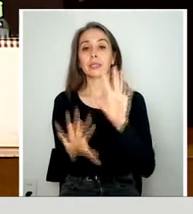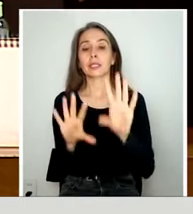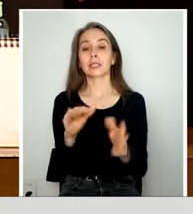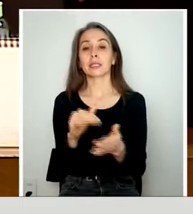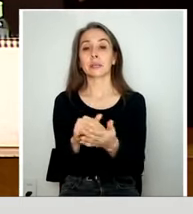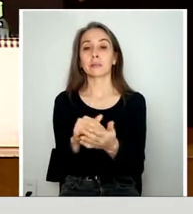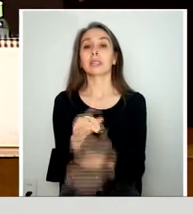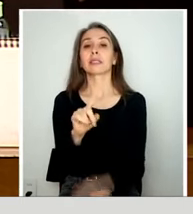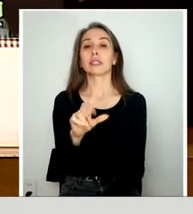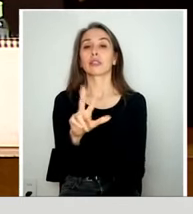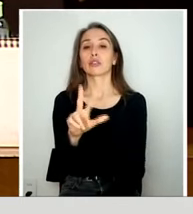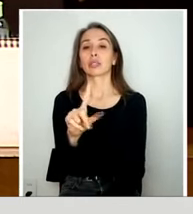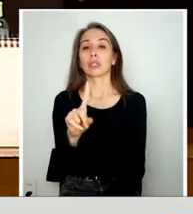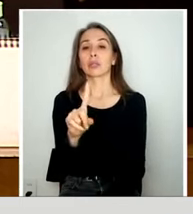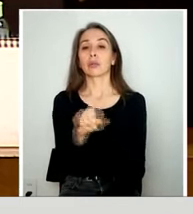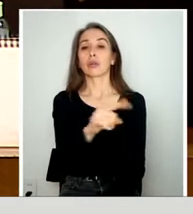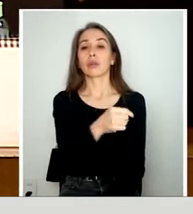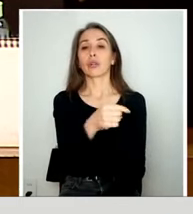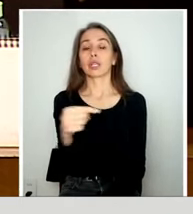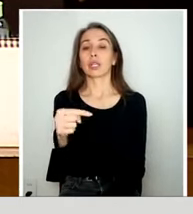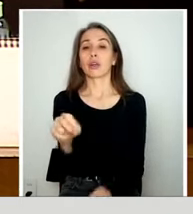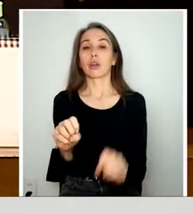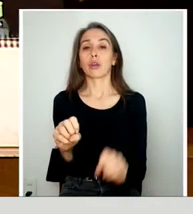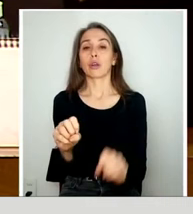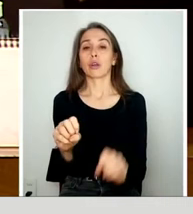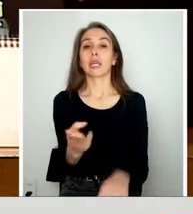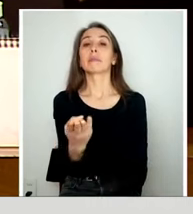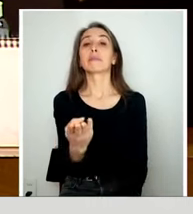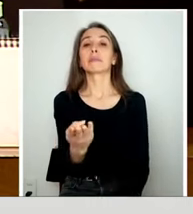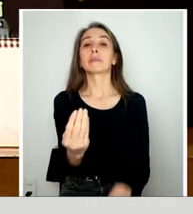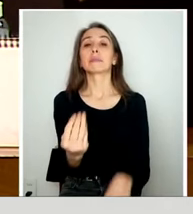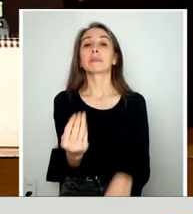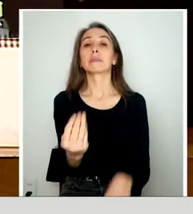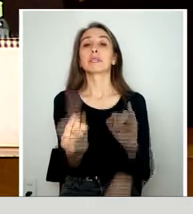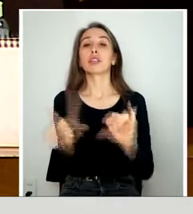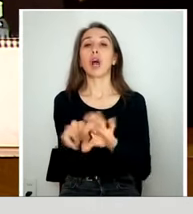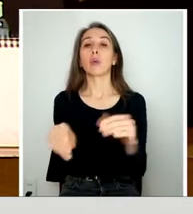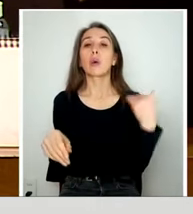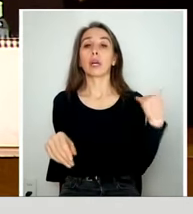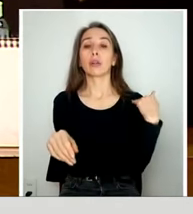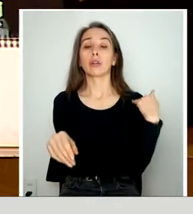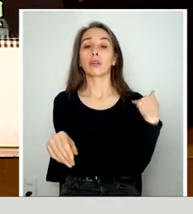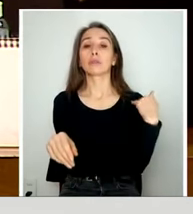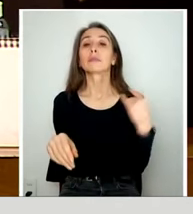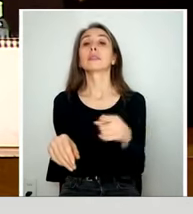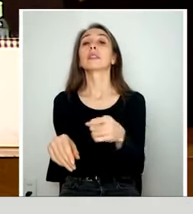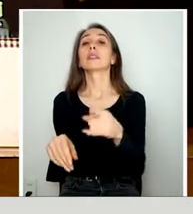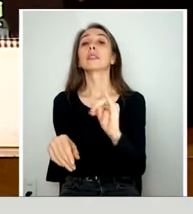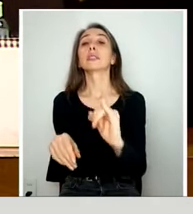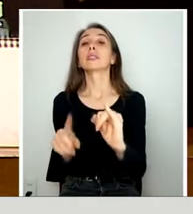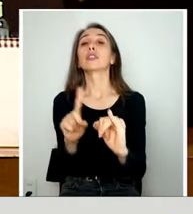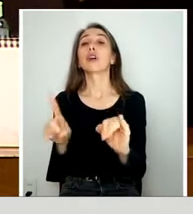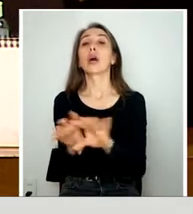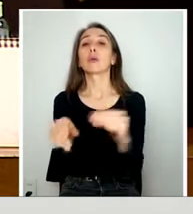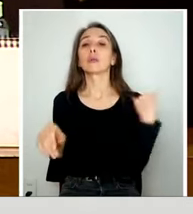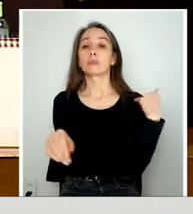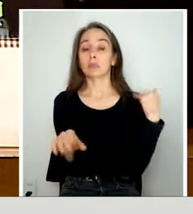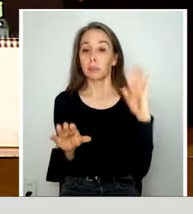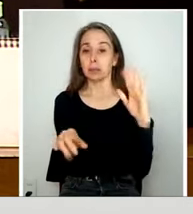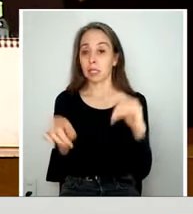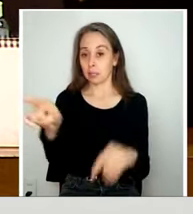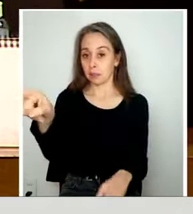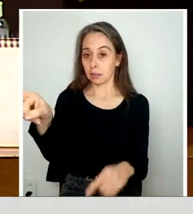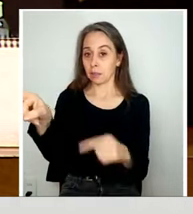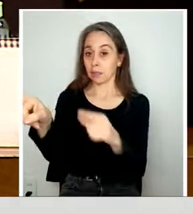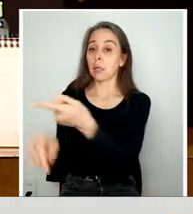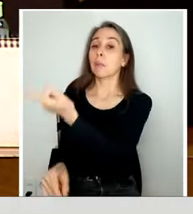guion diez habría acuerdo habría acuerdo una pregunta a una